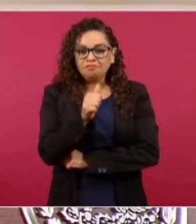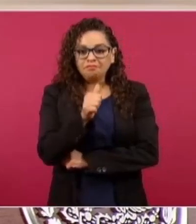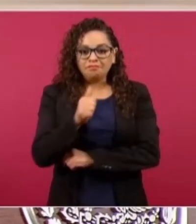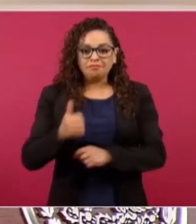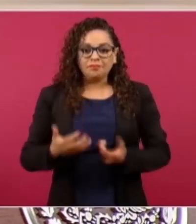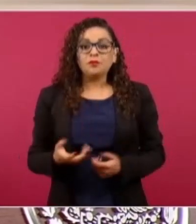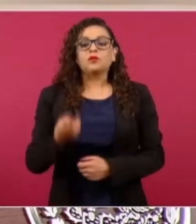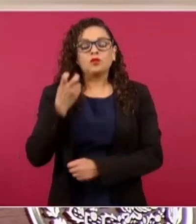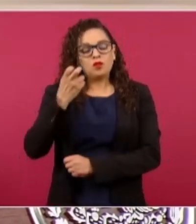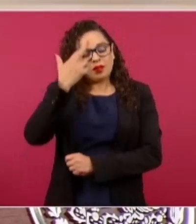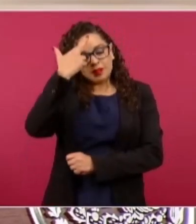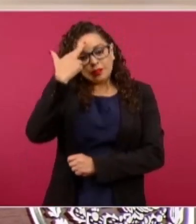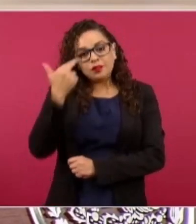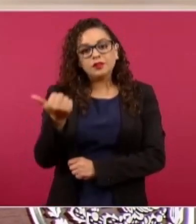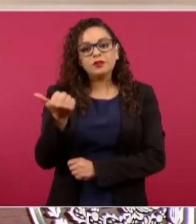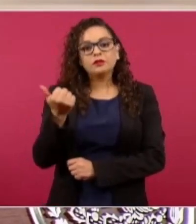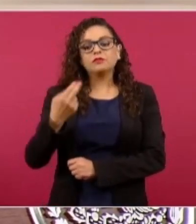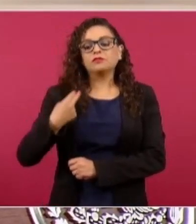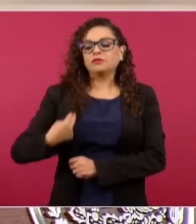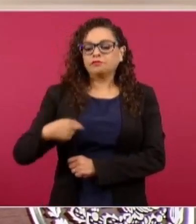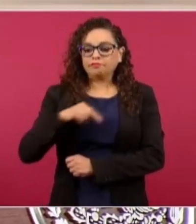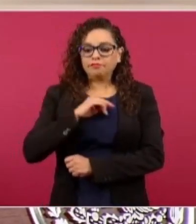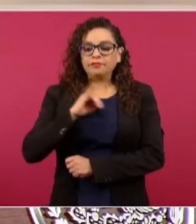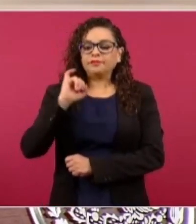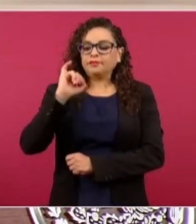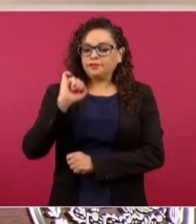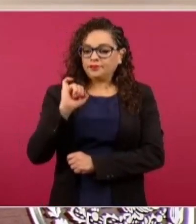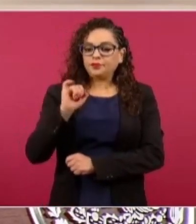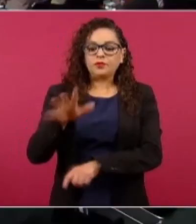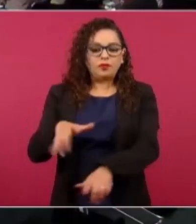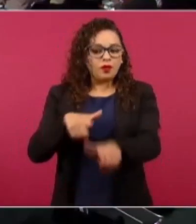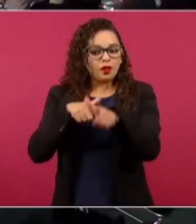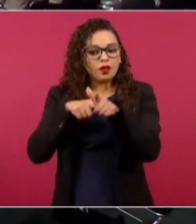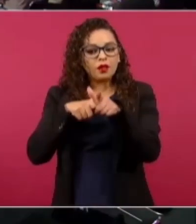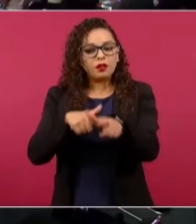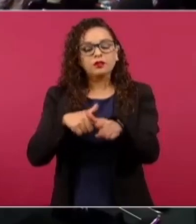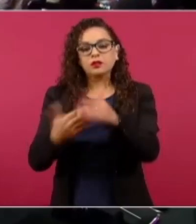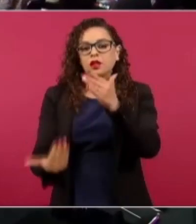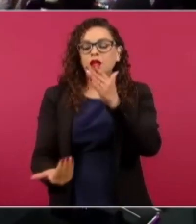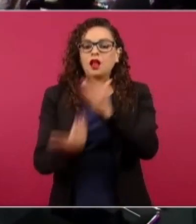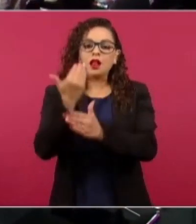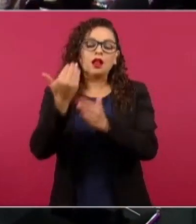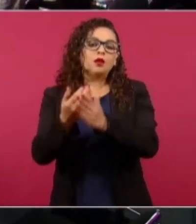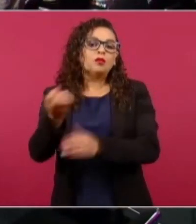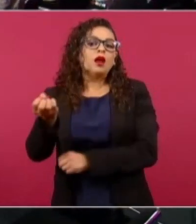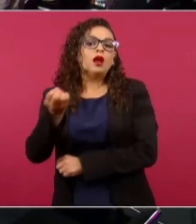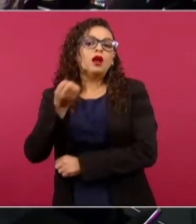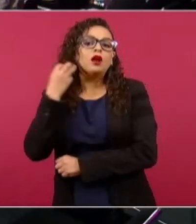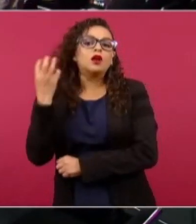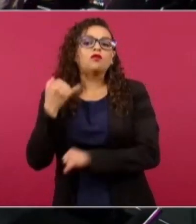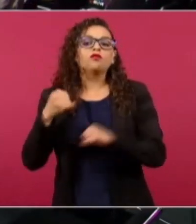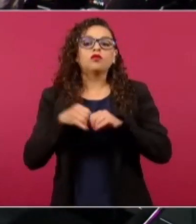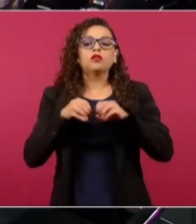vamos a seguir con las mañaneras informando, aunque no les guste.